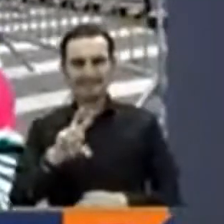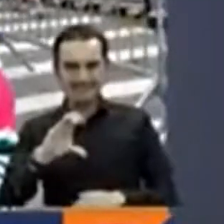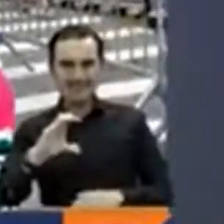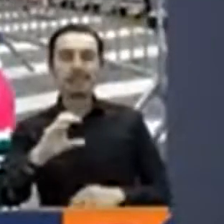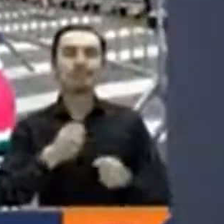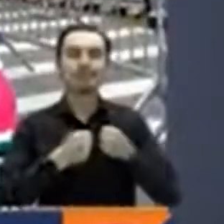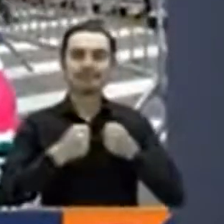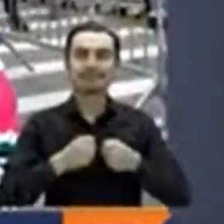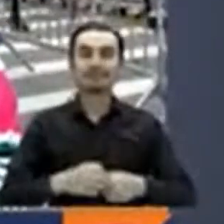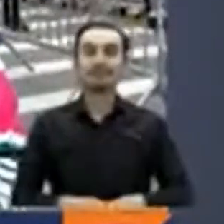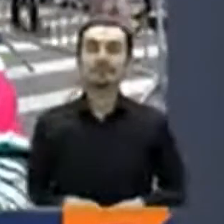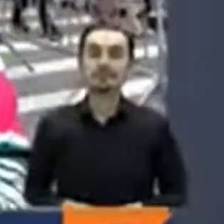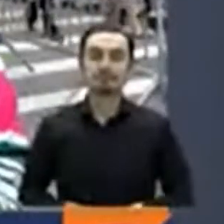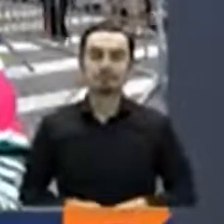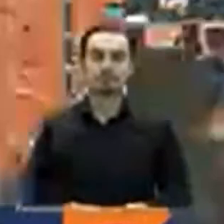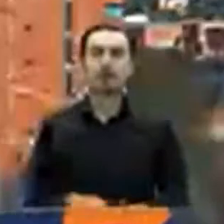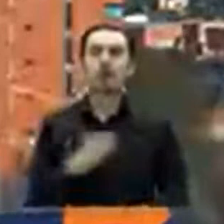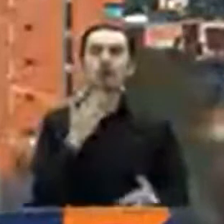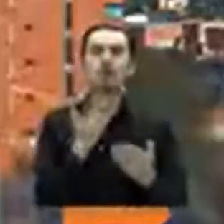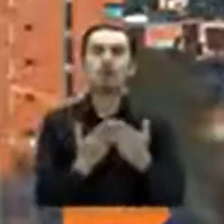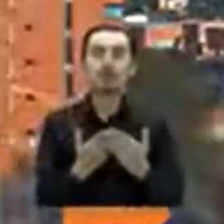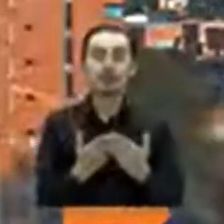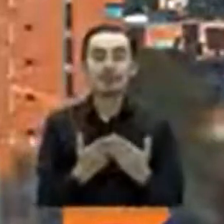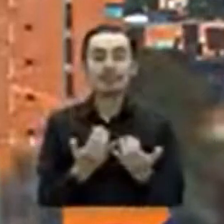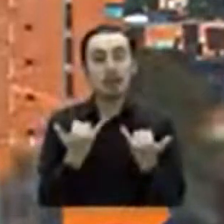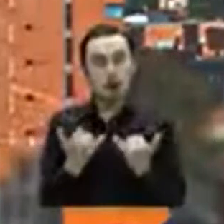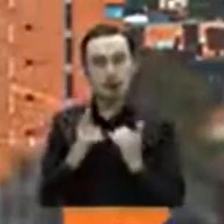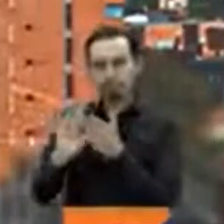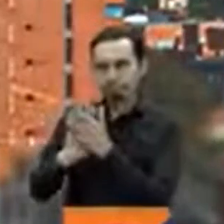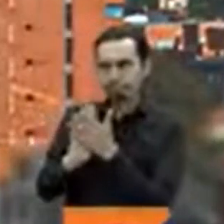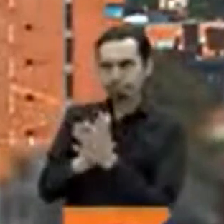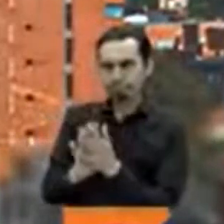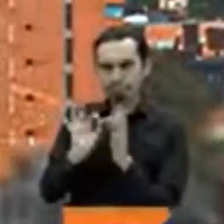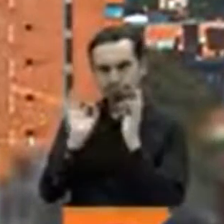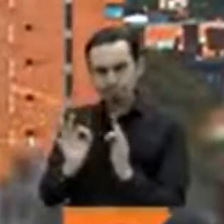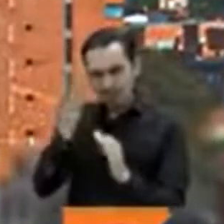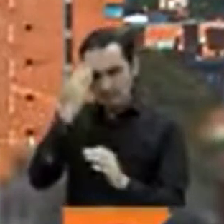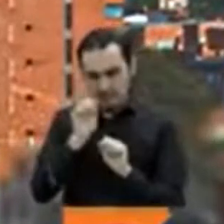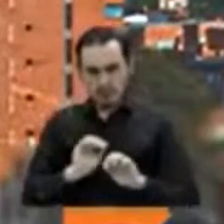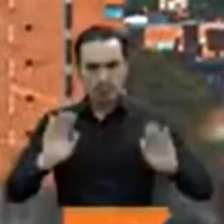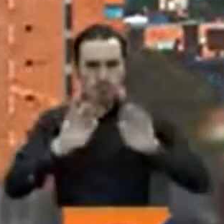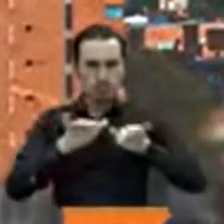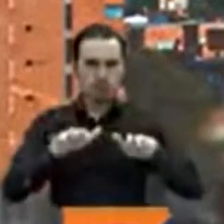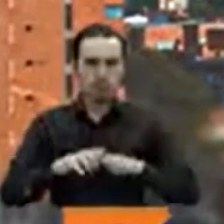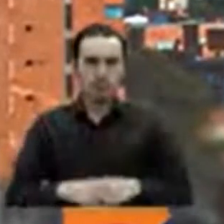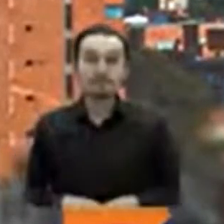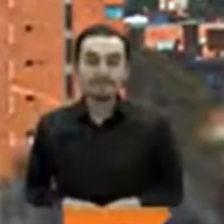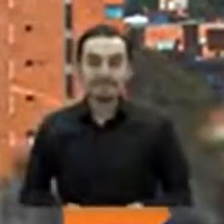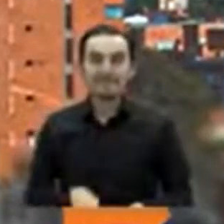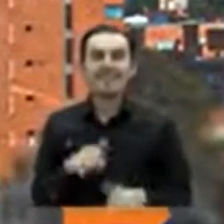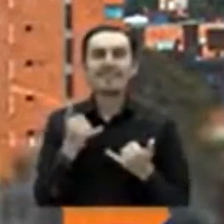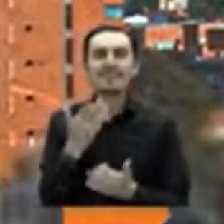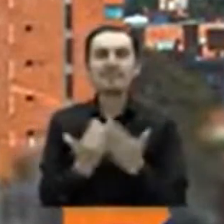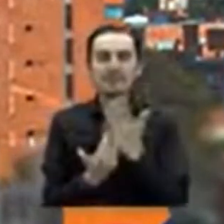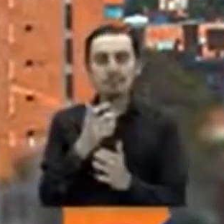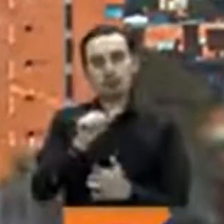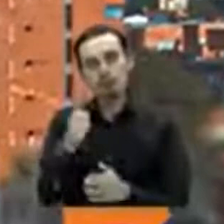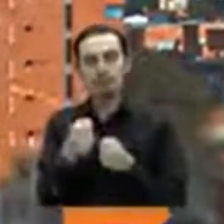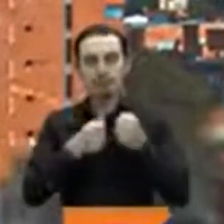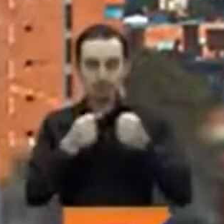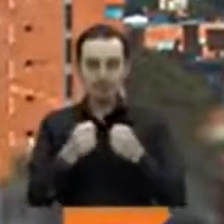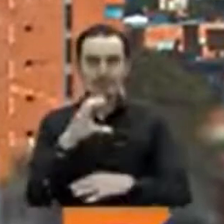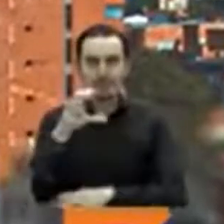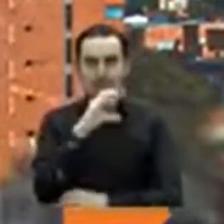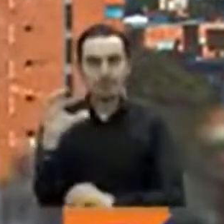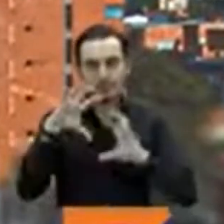Le agradecemos a la periodista en Nueva York, Mamen Sala, por esta información de la cumbre de la ONU. Y con esto le damos paso a más noticias de Colombia y el